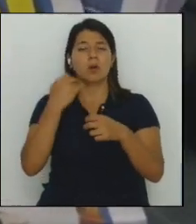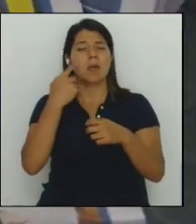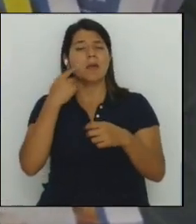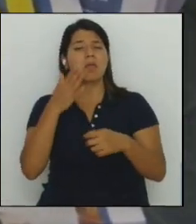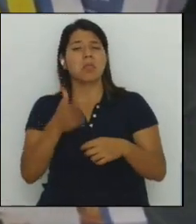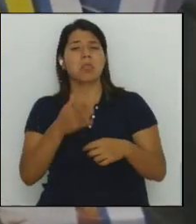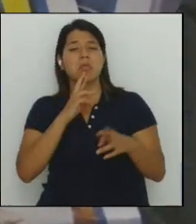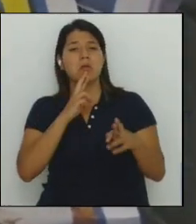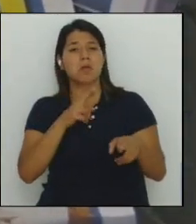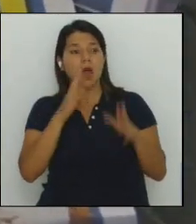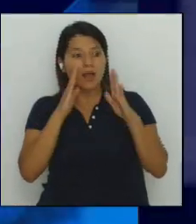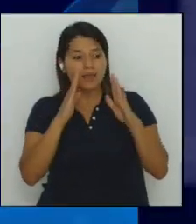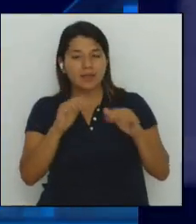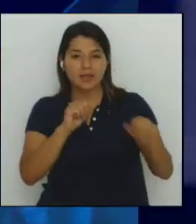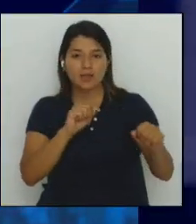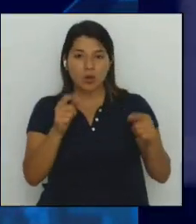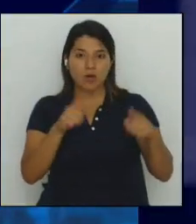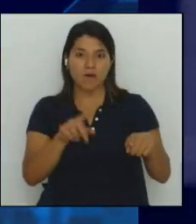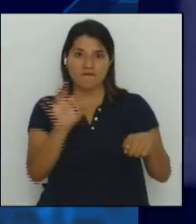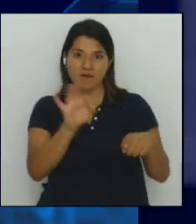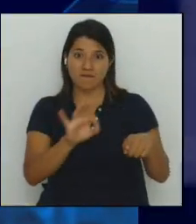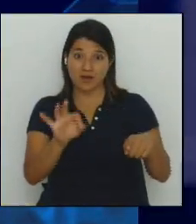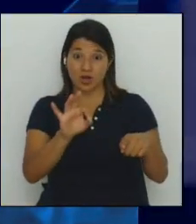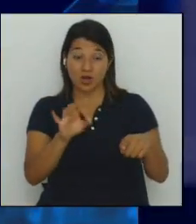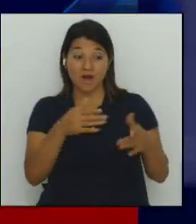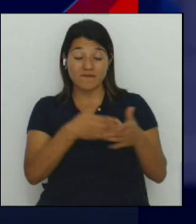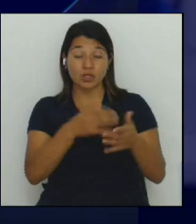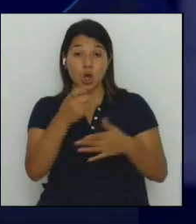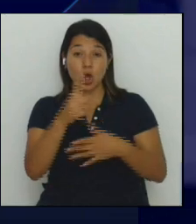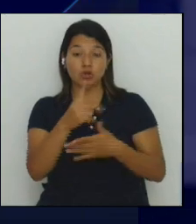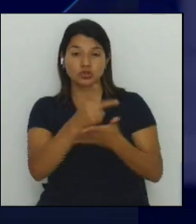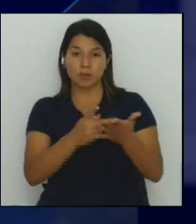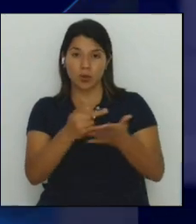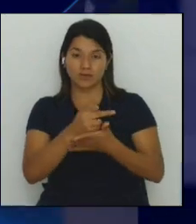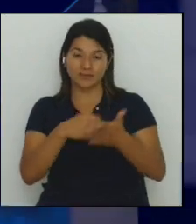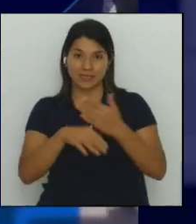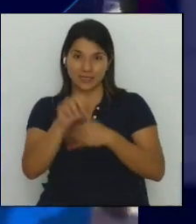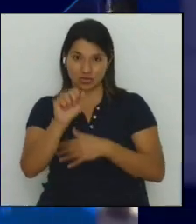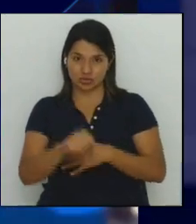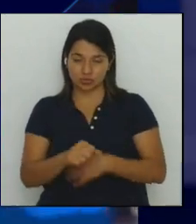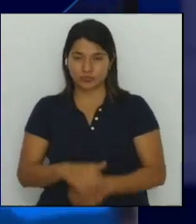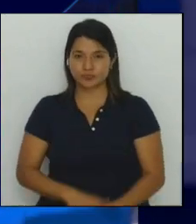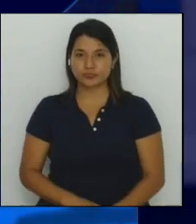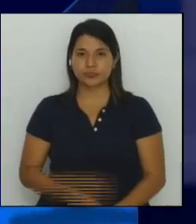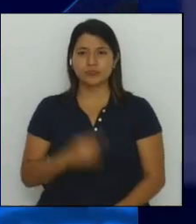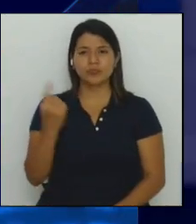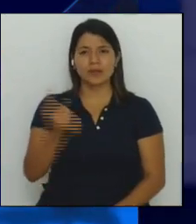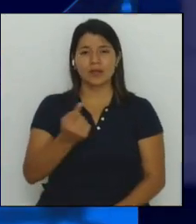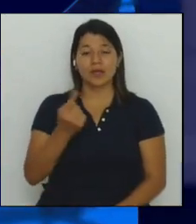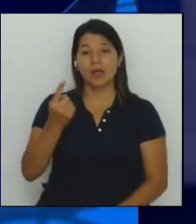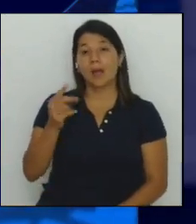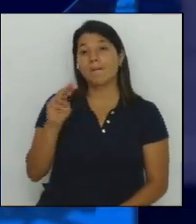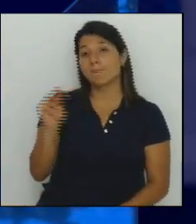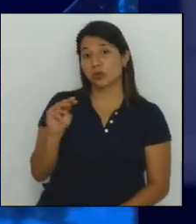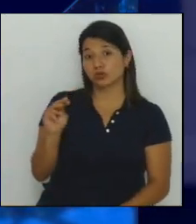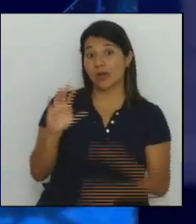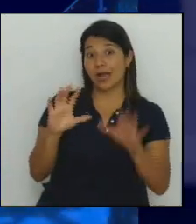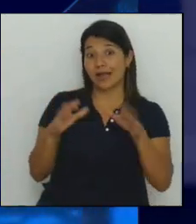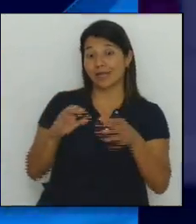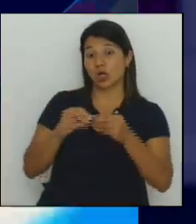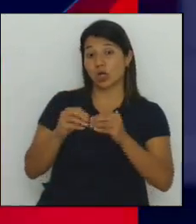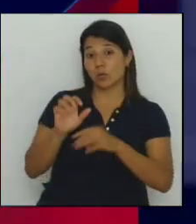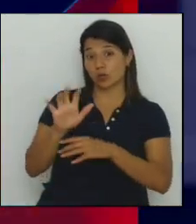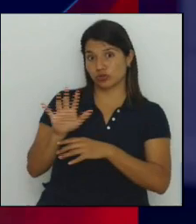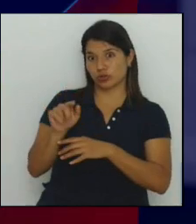que asolaron 11 provincias del sur. El ciclón Mocha, de categoría 5, la máxima, golpeó este domingo